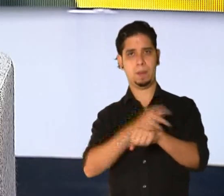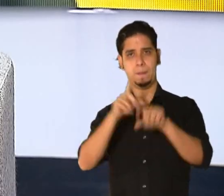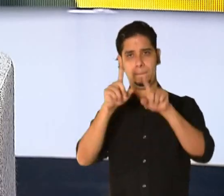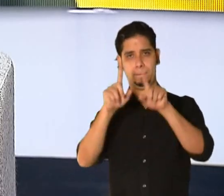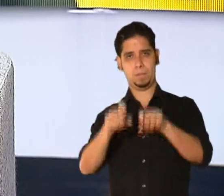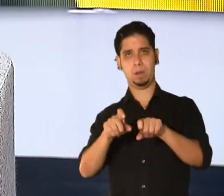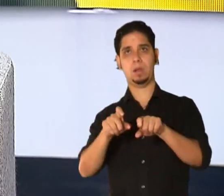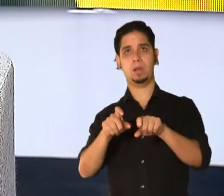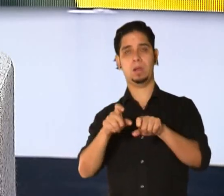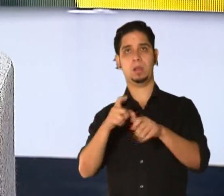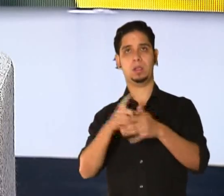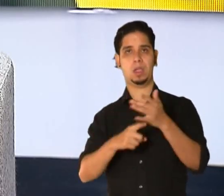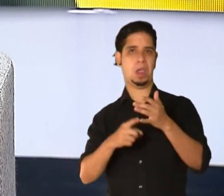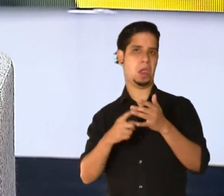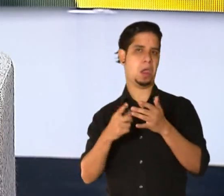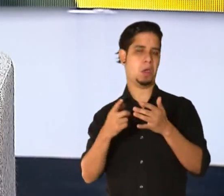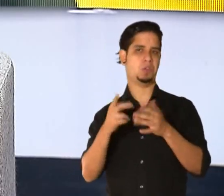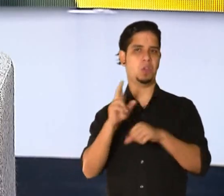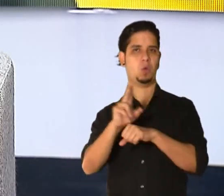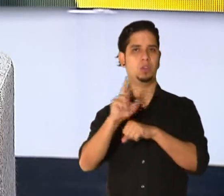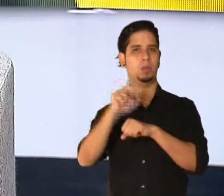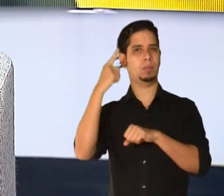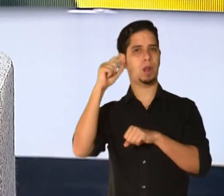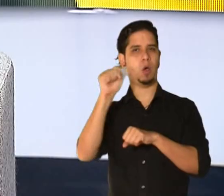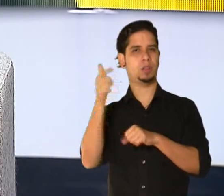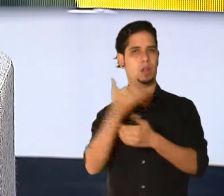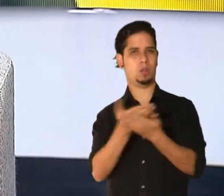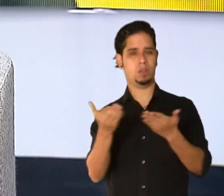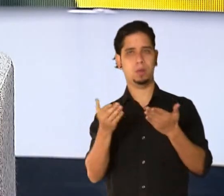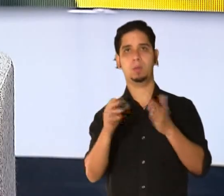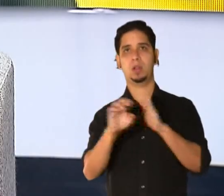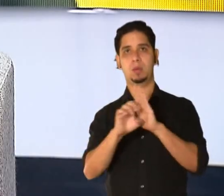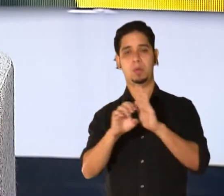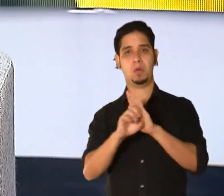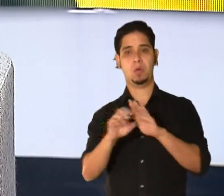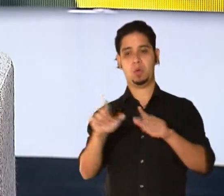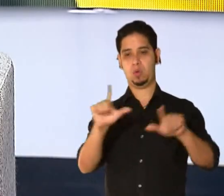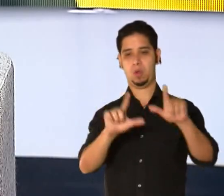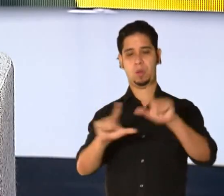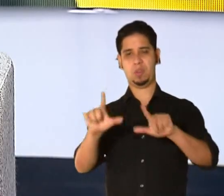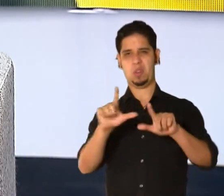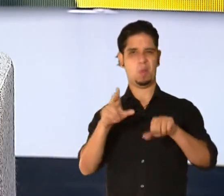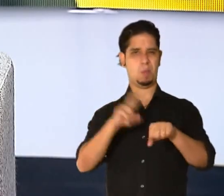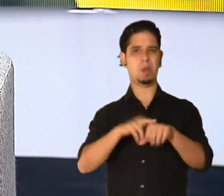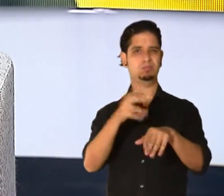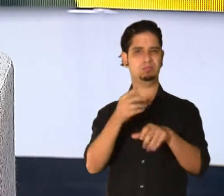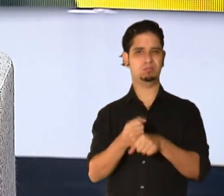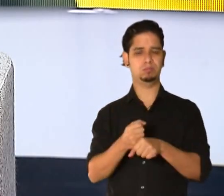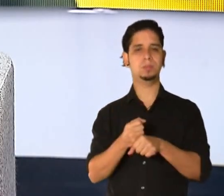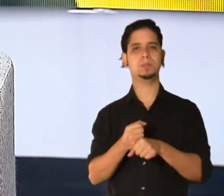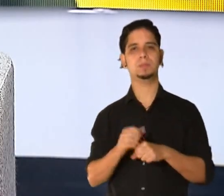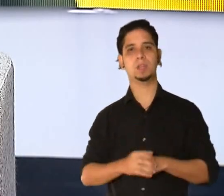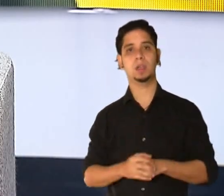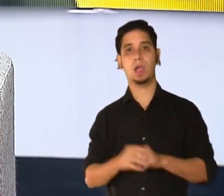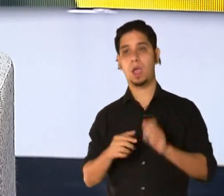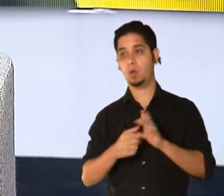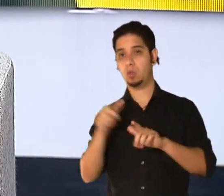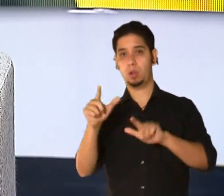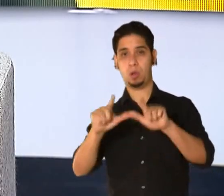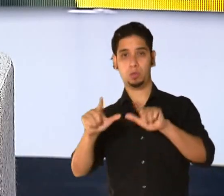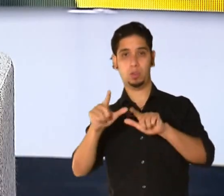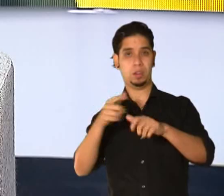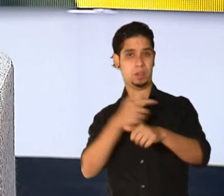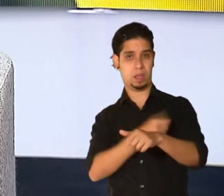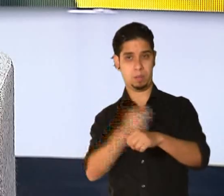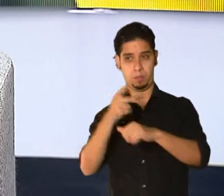son obtenidas para otros diagnósticos que un laboratorio regular recibe. Algunos laboratorios de Puerto Rico están